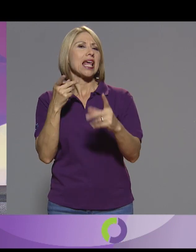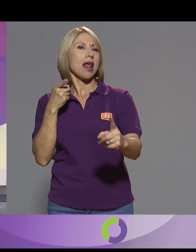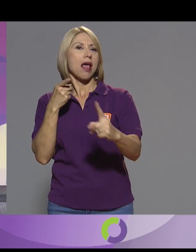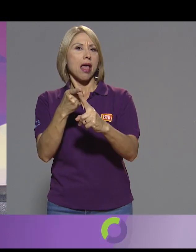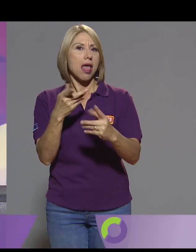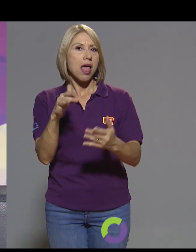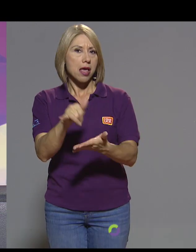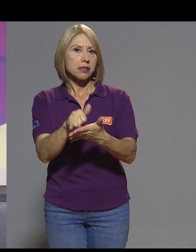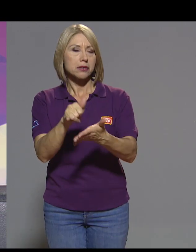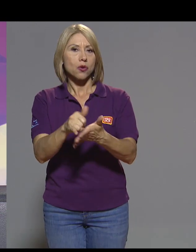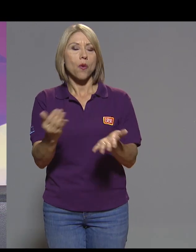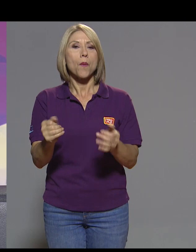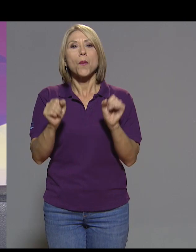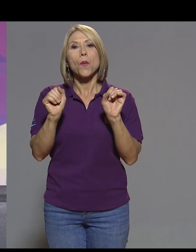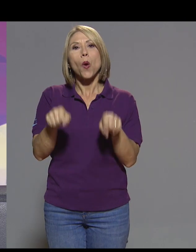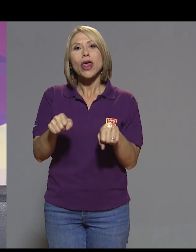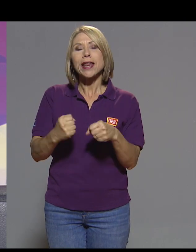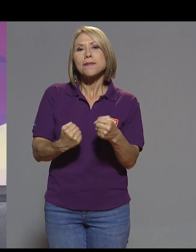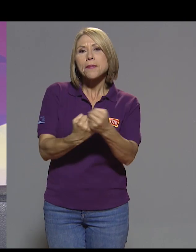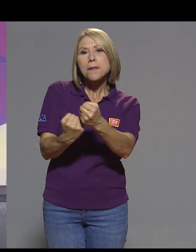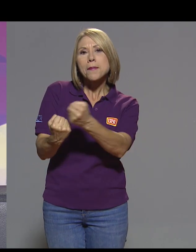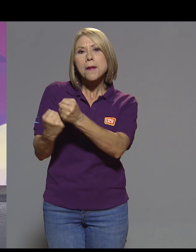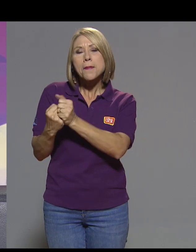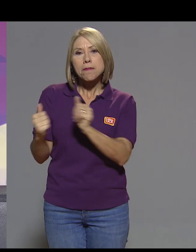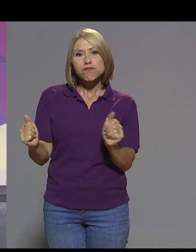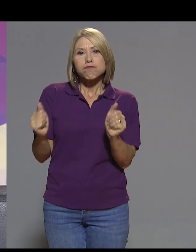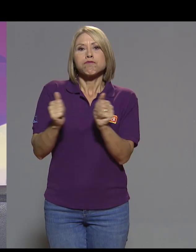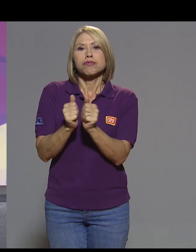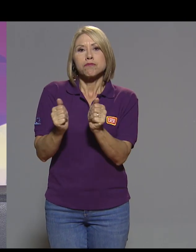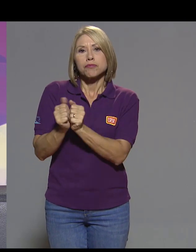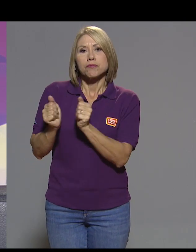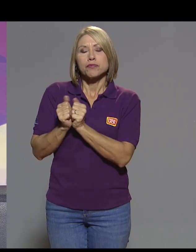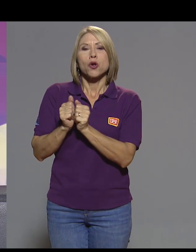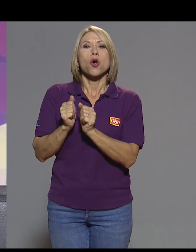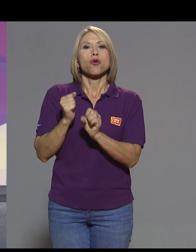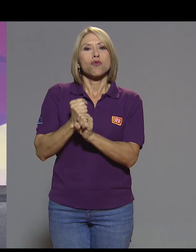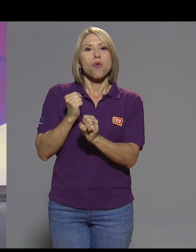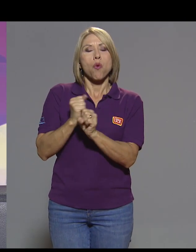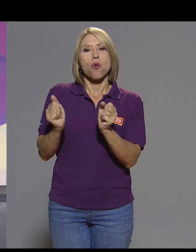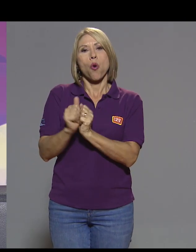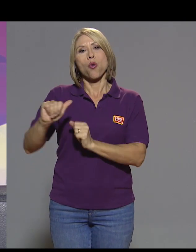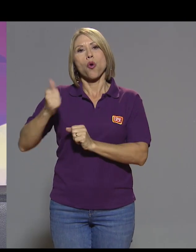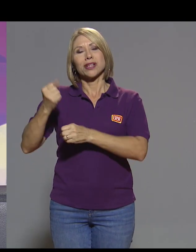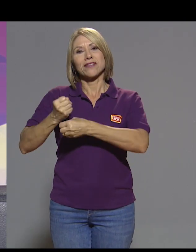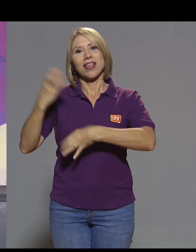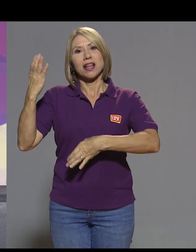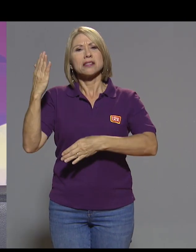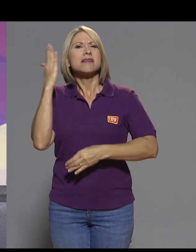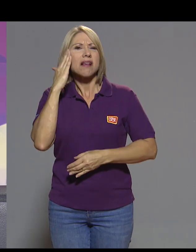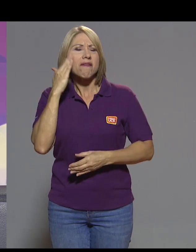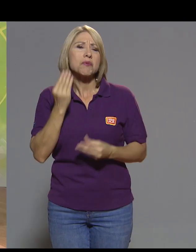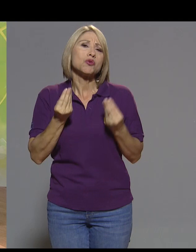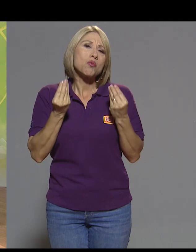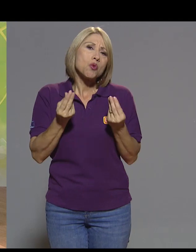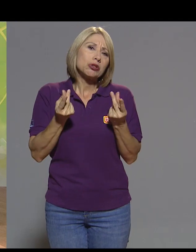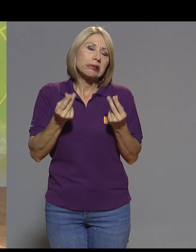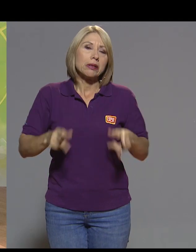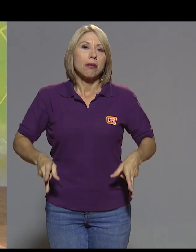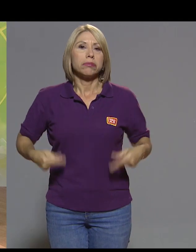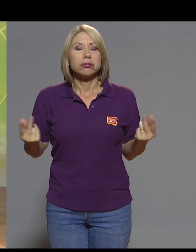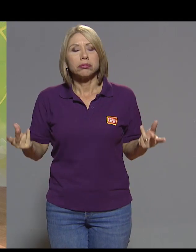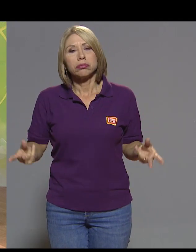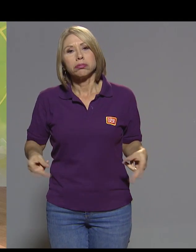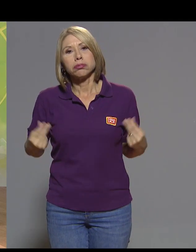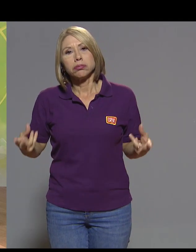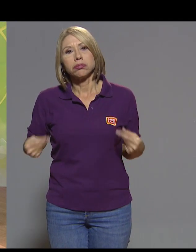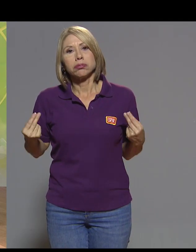poder aportar un poco con las otras federaciones porque sabemos que los gastos de obviamente son muchos verdad y la